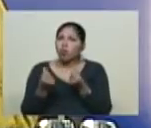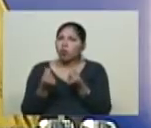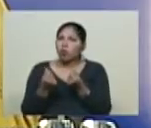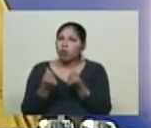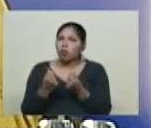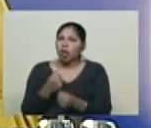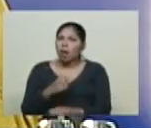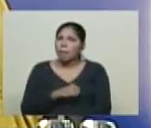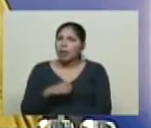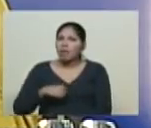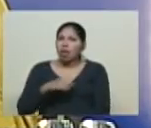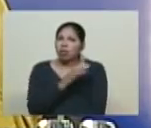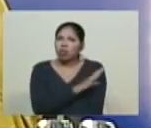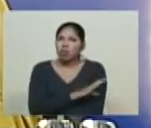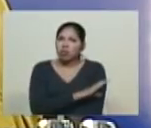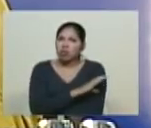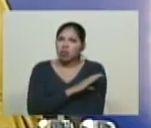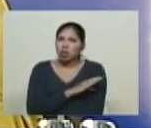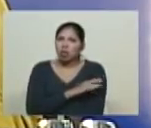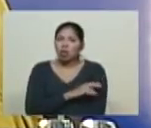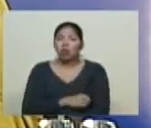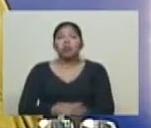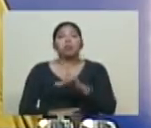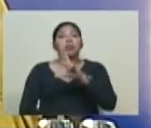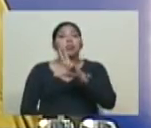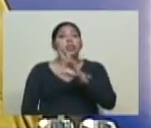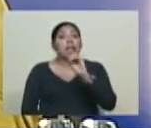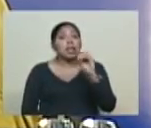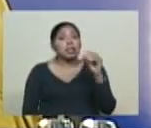privada? 30 millones de bolívares,